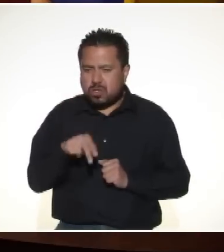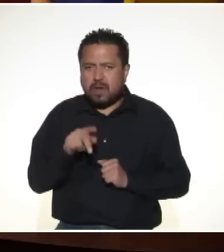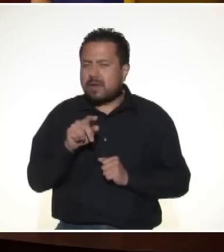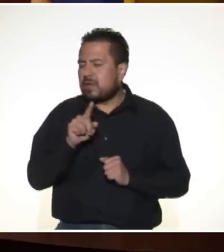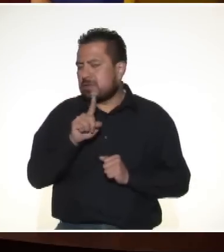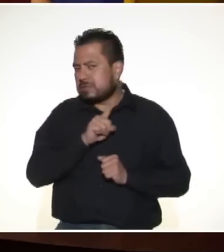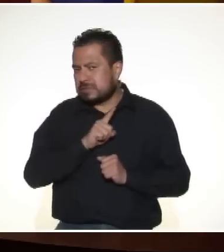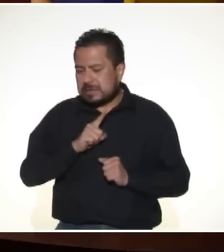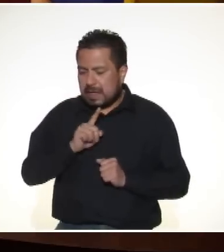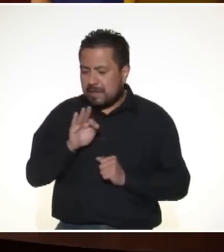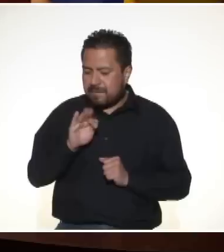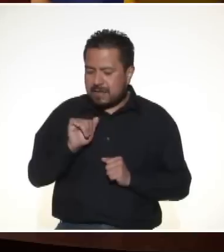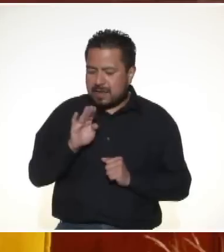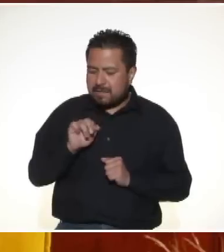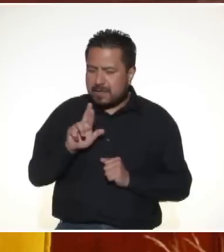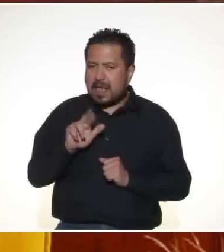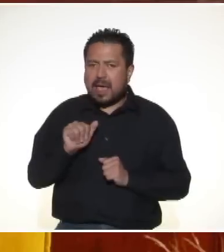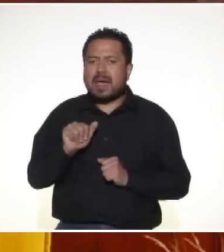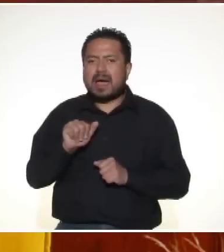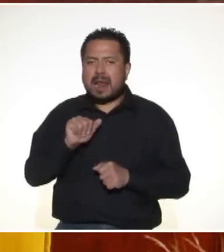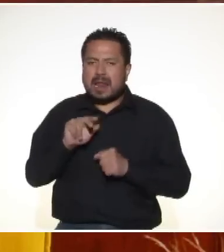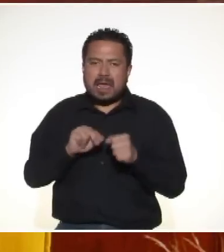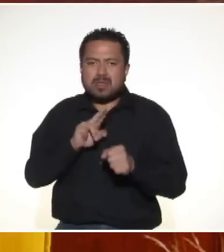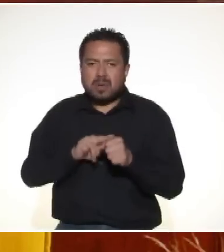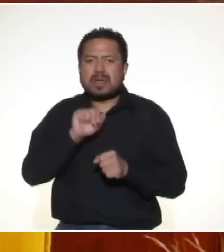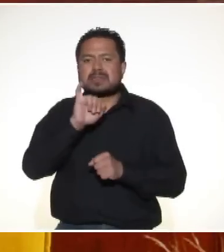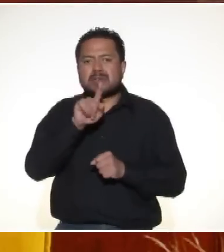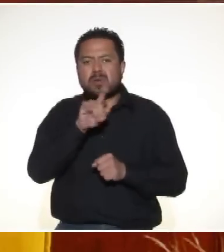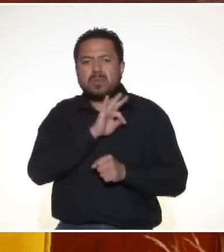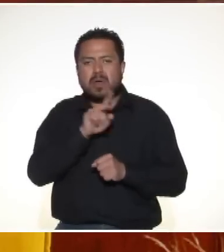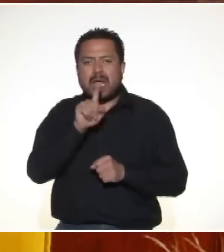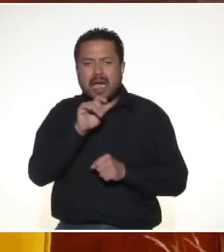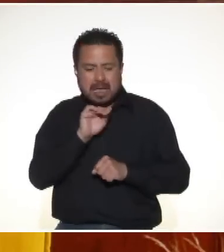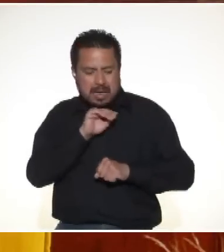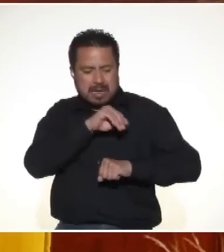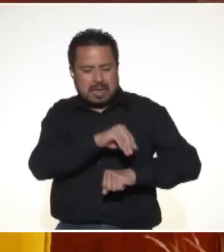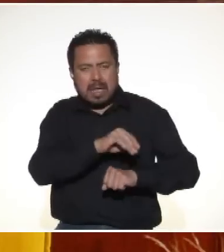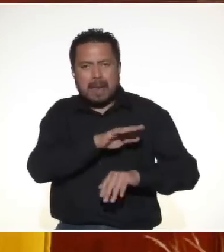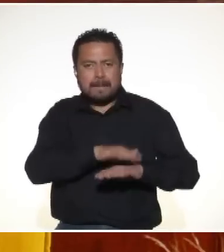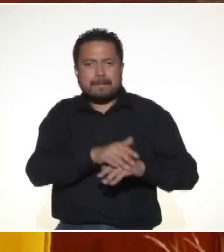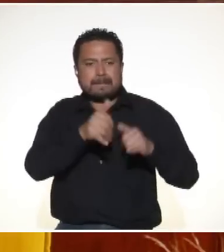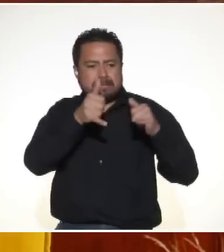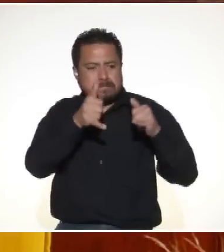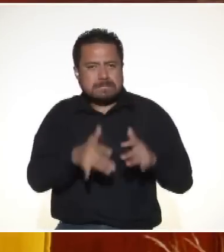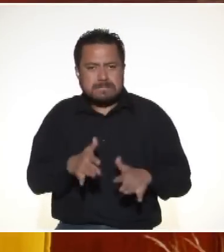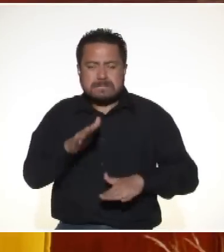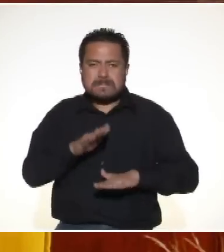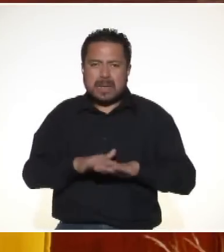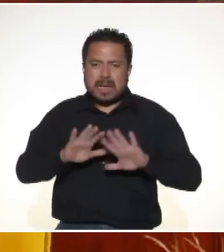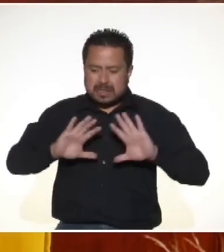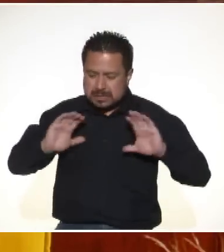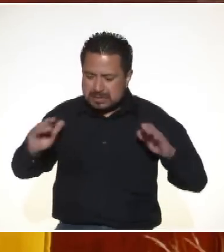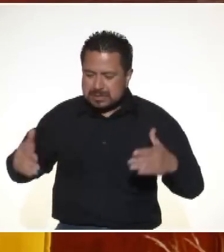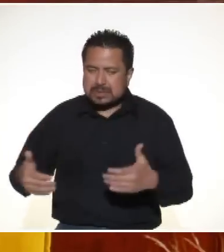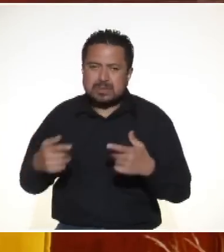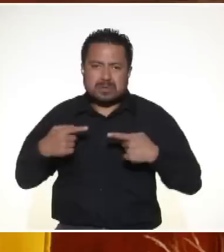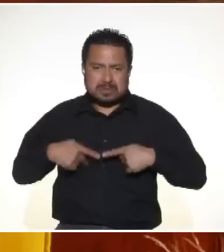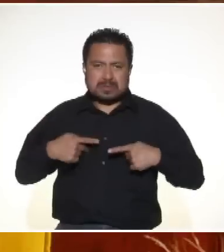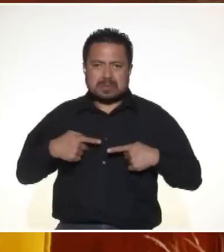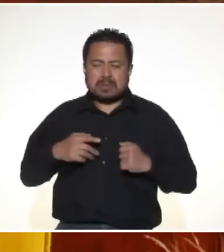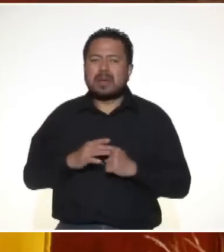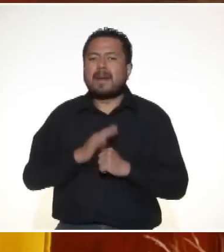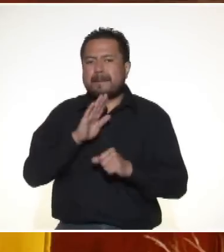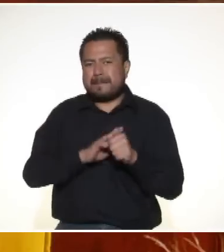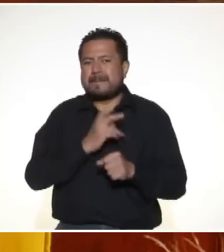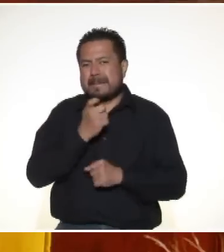natural. Si lo puedes mojar, realmente te va a tomar tiempo y va a pesar mucho para cubrir a una persona. Entonces, por